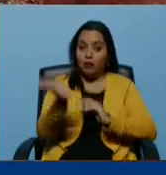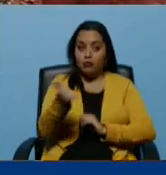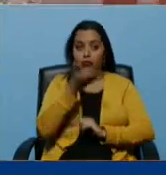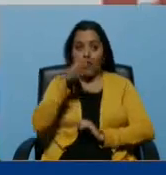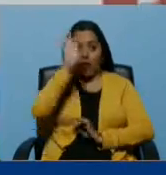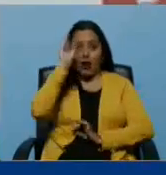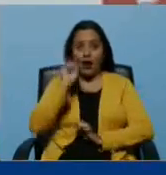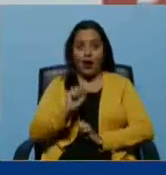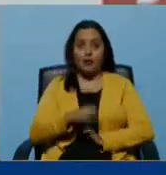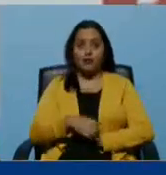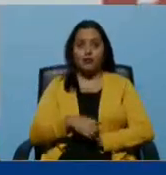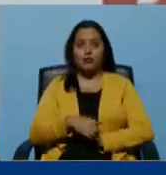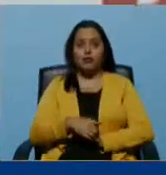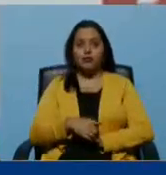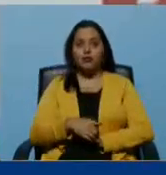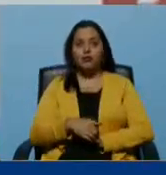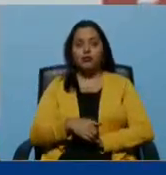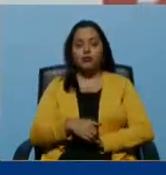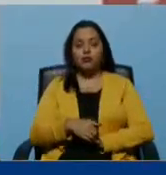ellos.